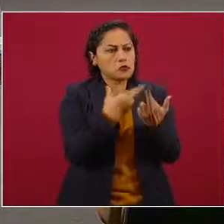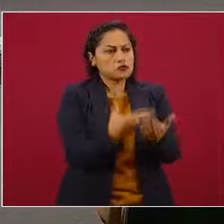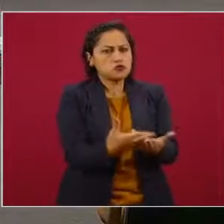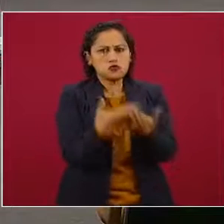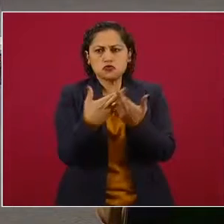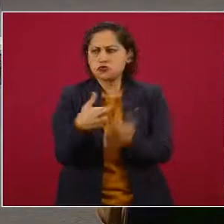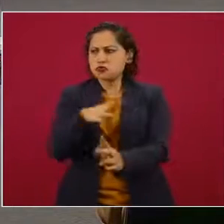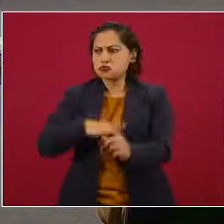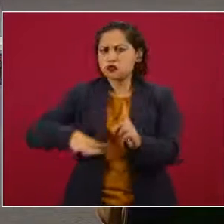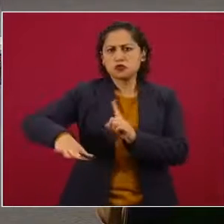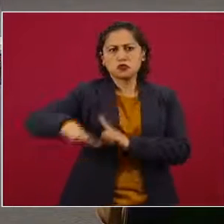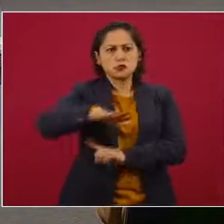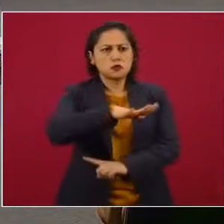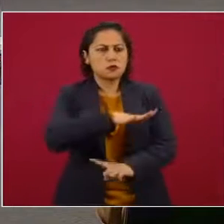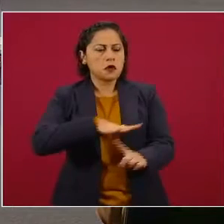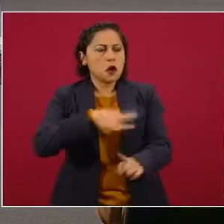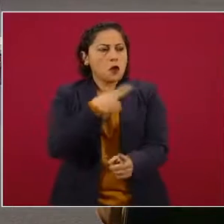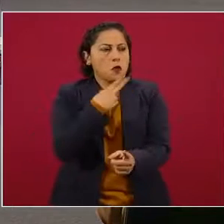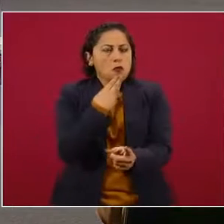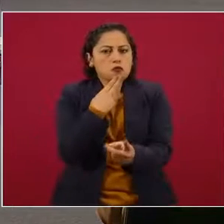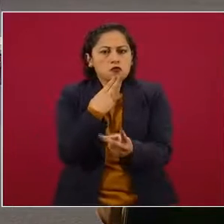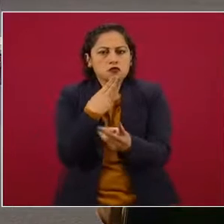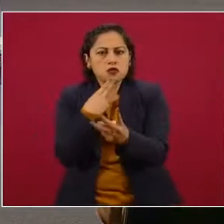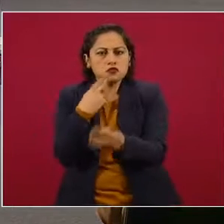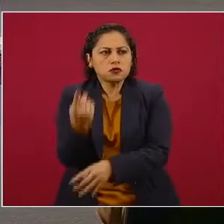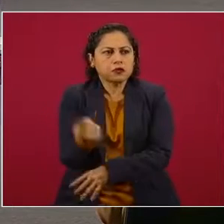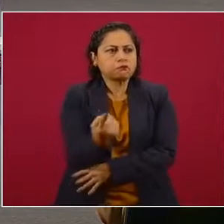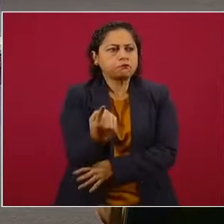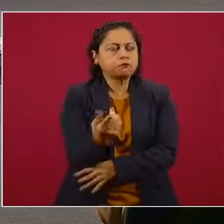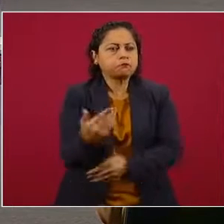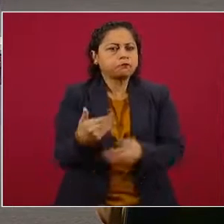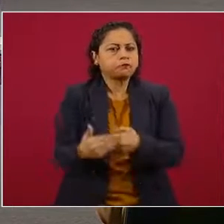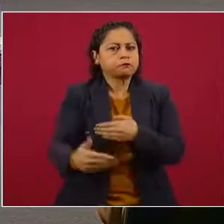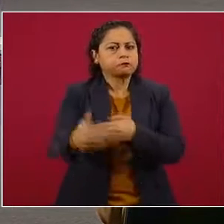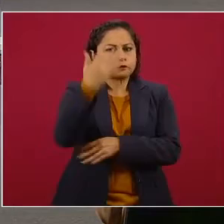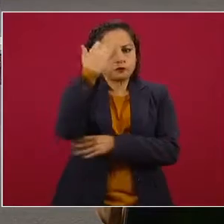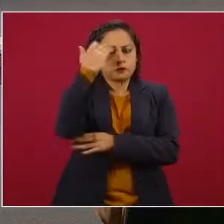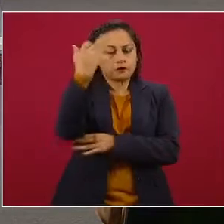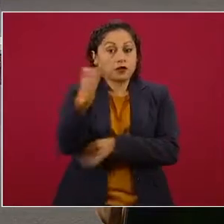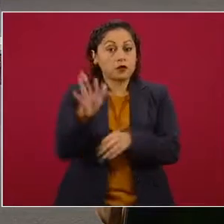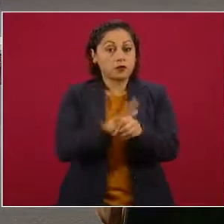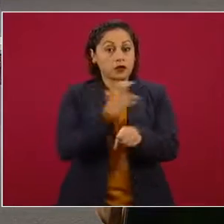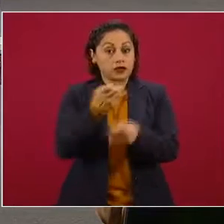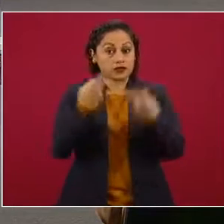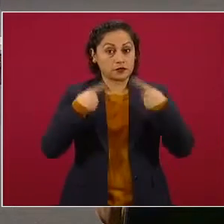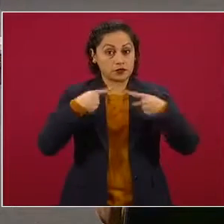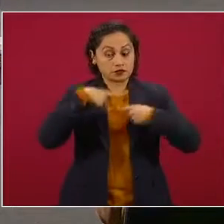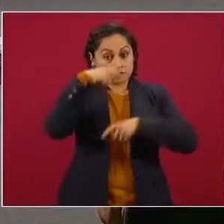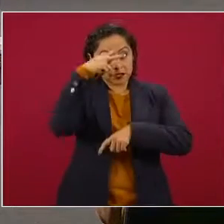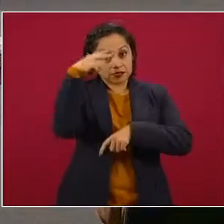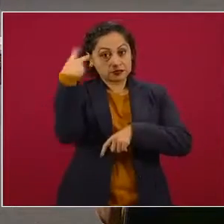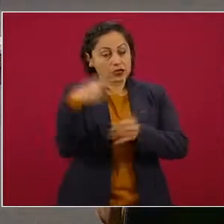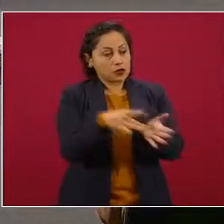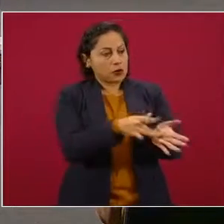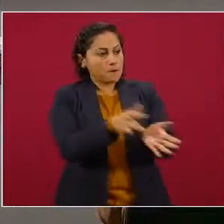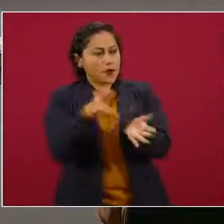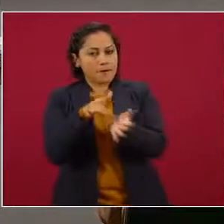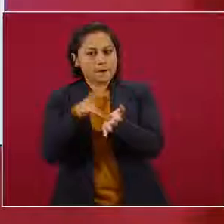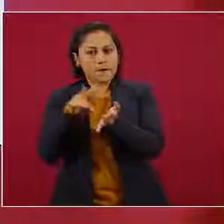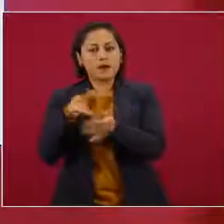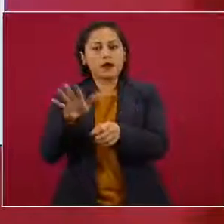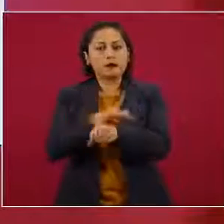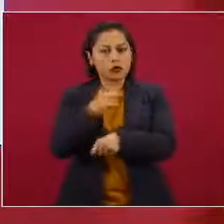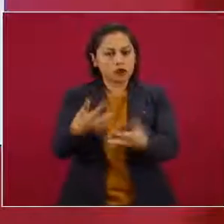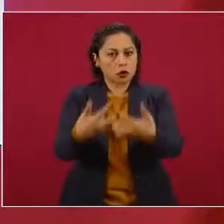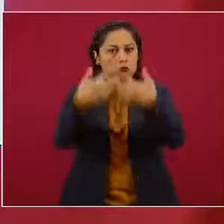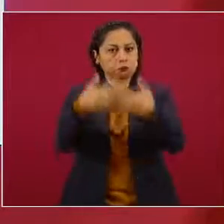largo plazo. Y esto lo tienen que explotar porque tienen una gran industria también